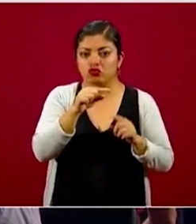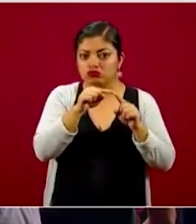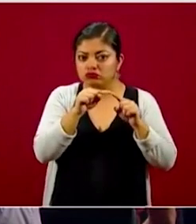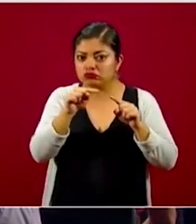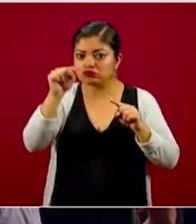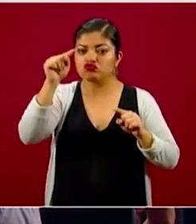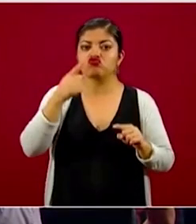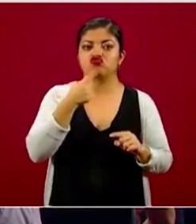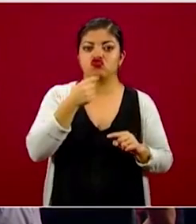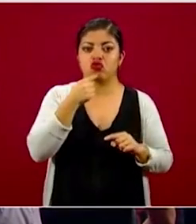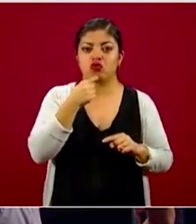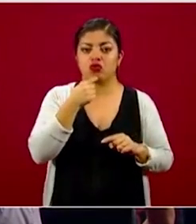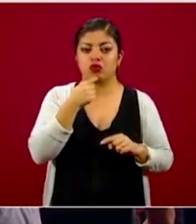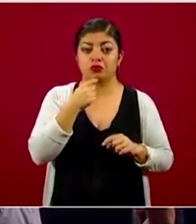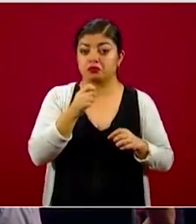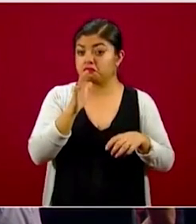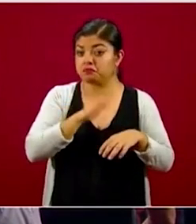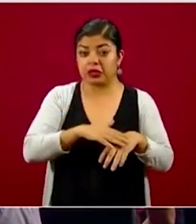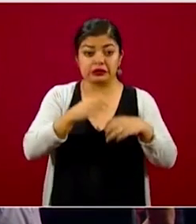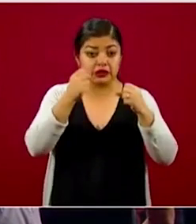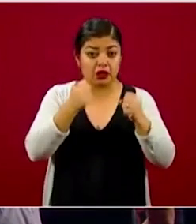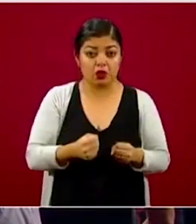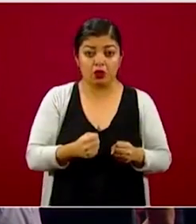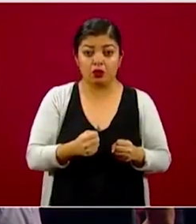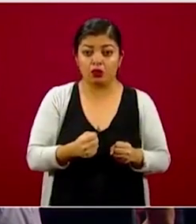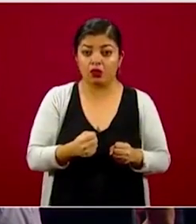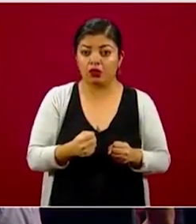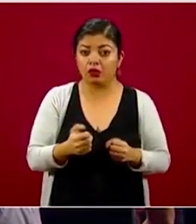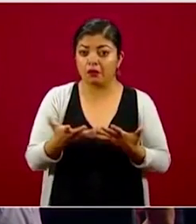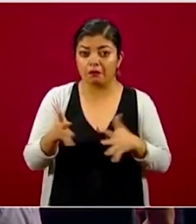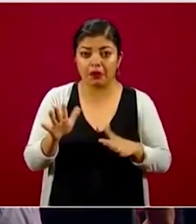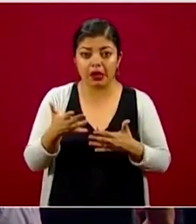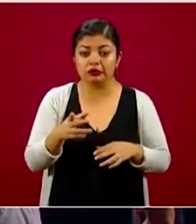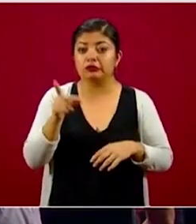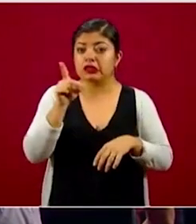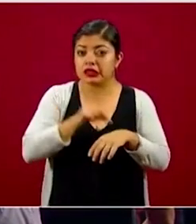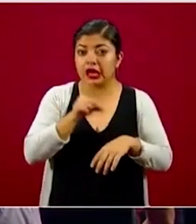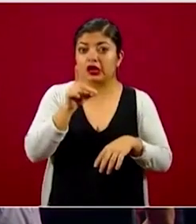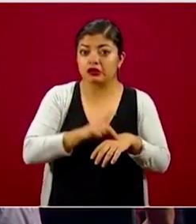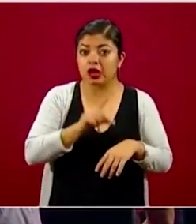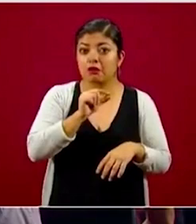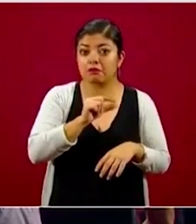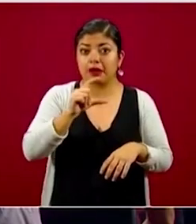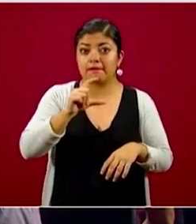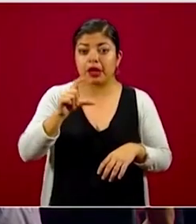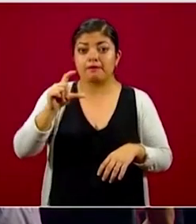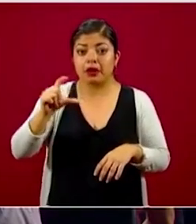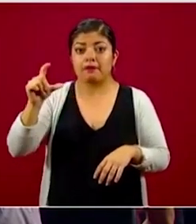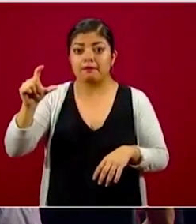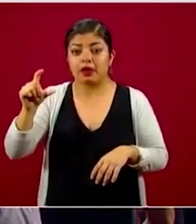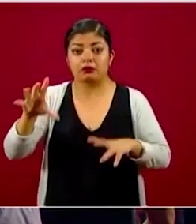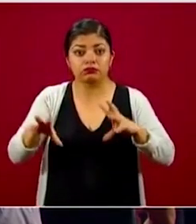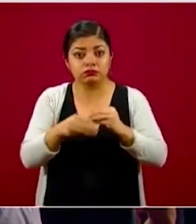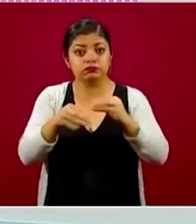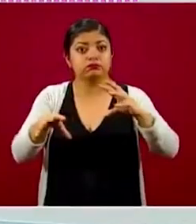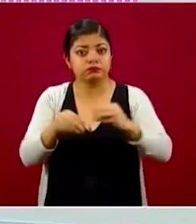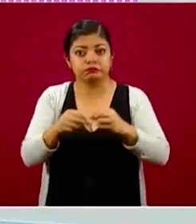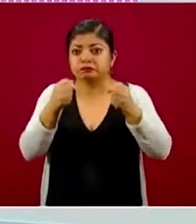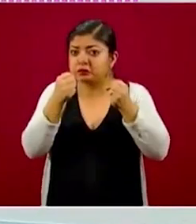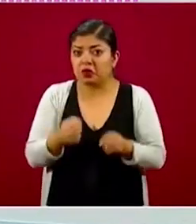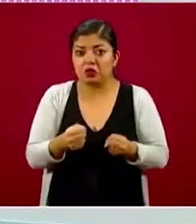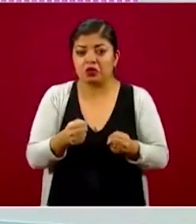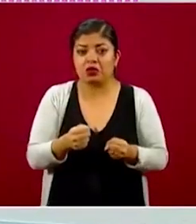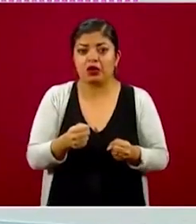habríamos tenido los casos aumentando cada día el número nuevo de casos se seguiría sumando